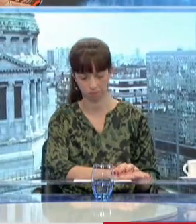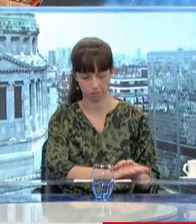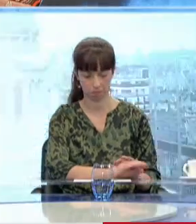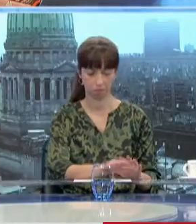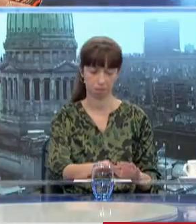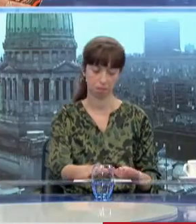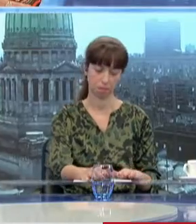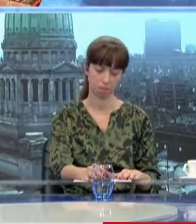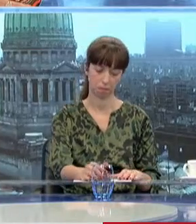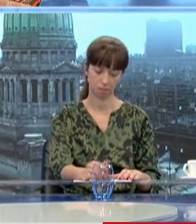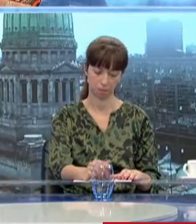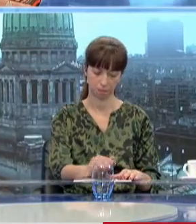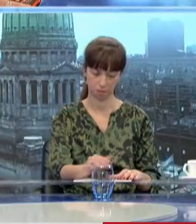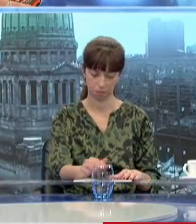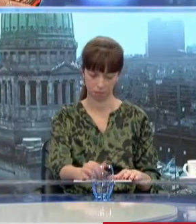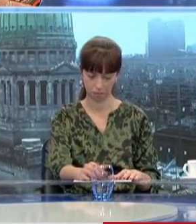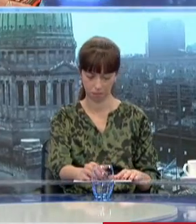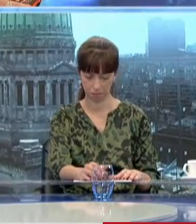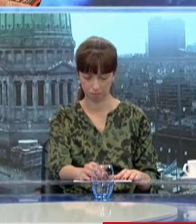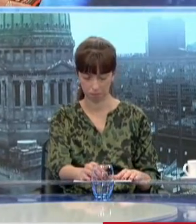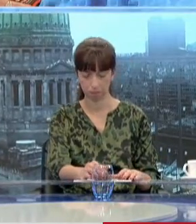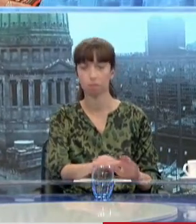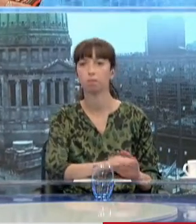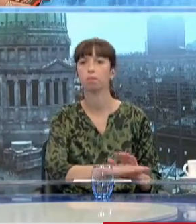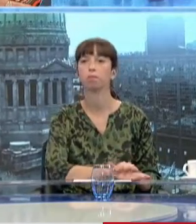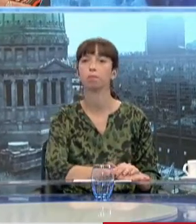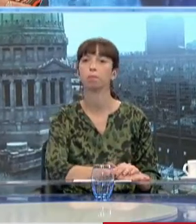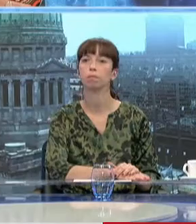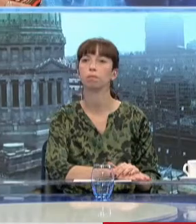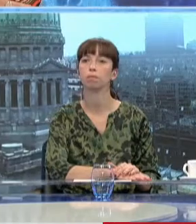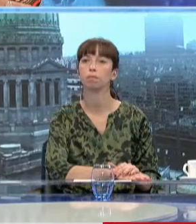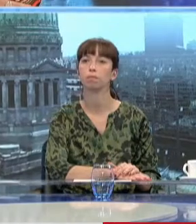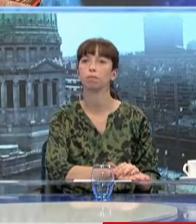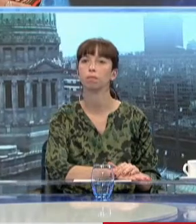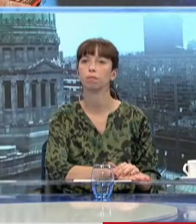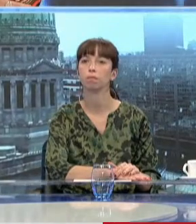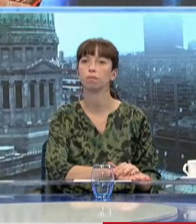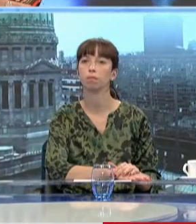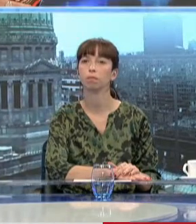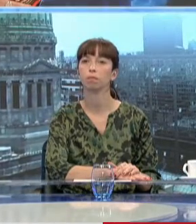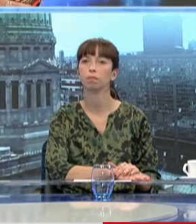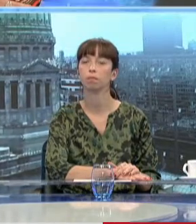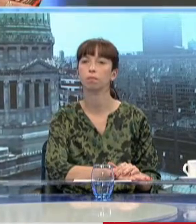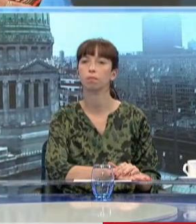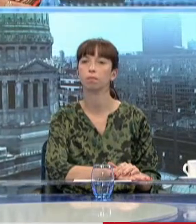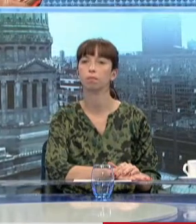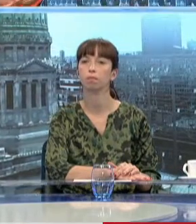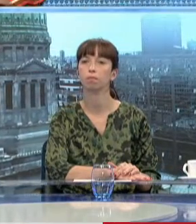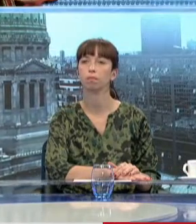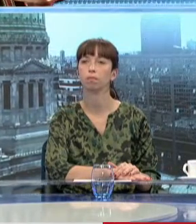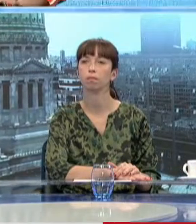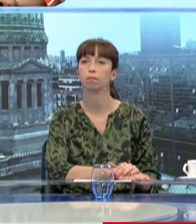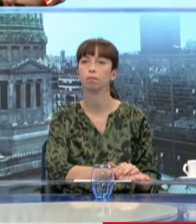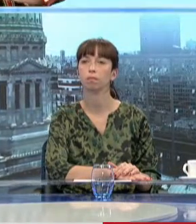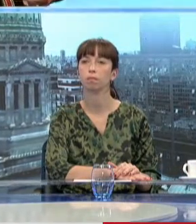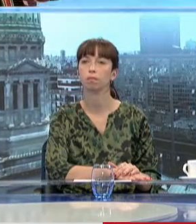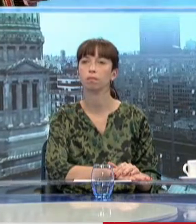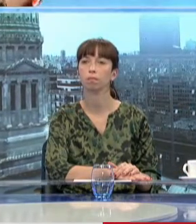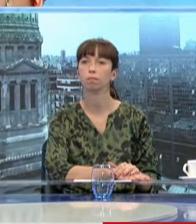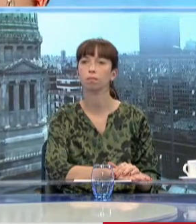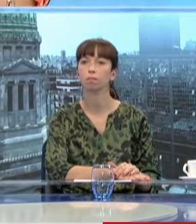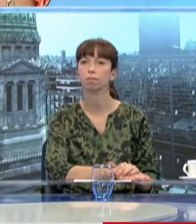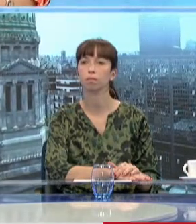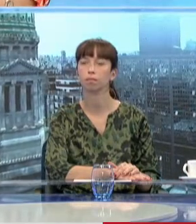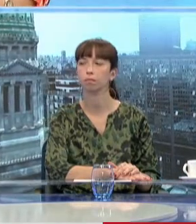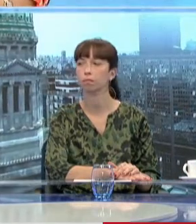mínimo, cuando dejaron de mandar los fondos de financiamiento para gastos corrientes a las universidades nacionales. Si eso no